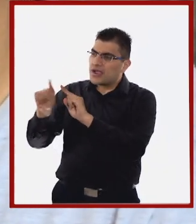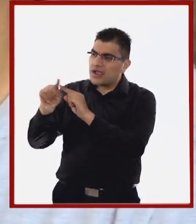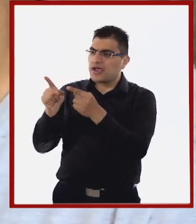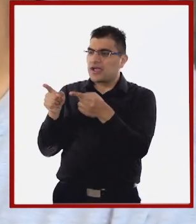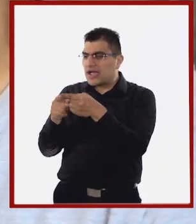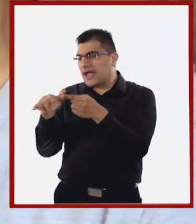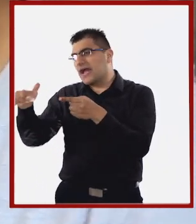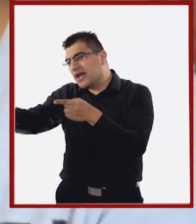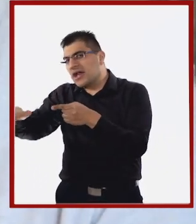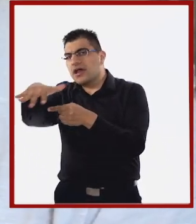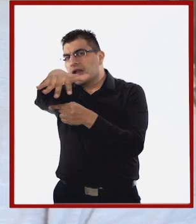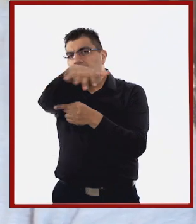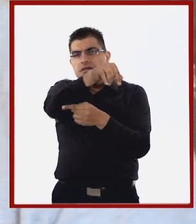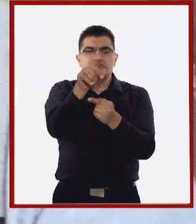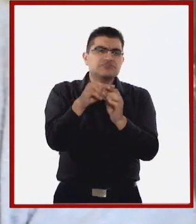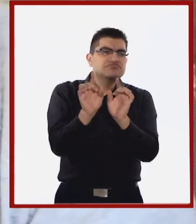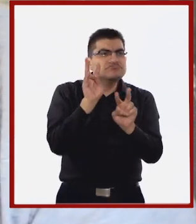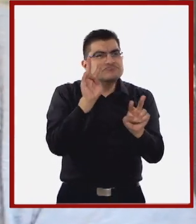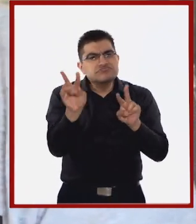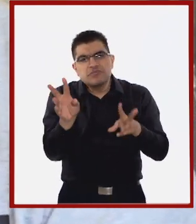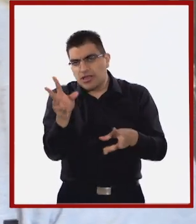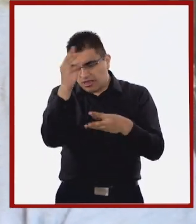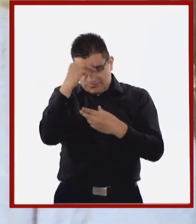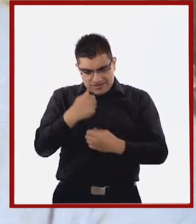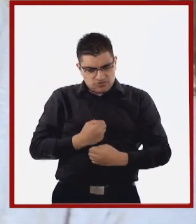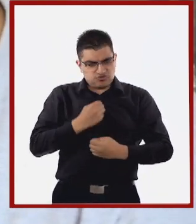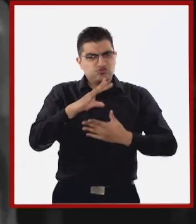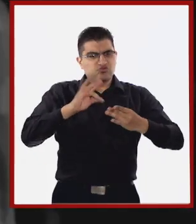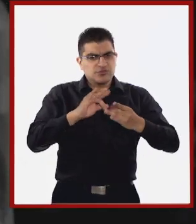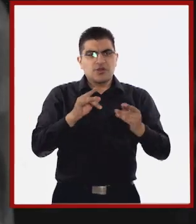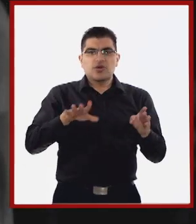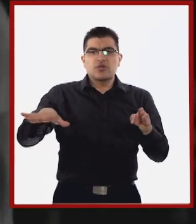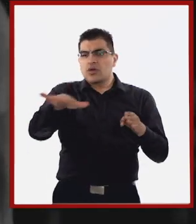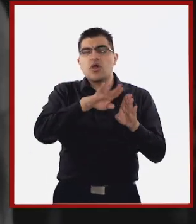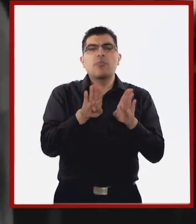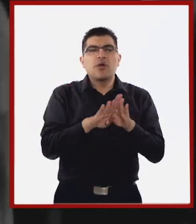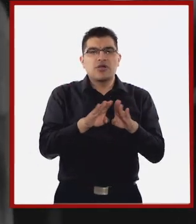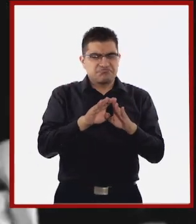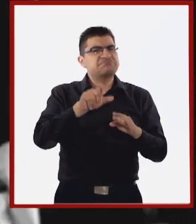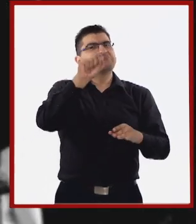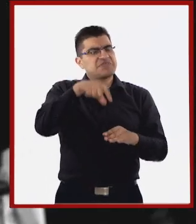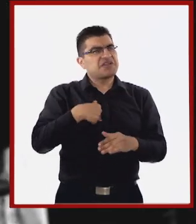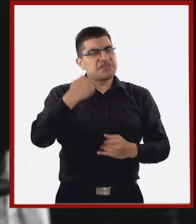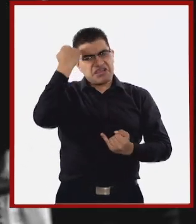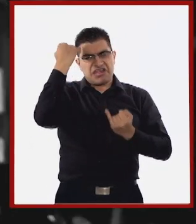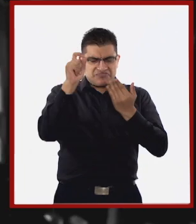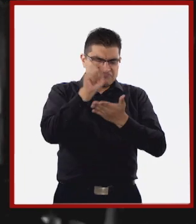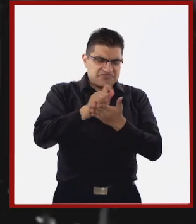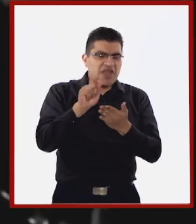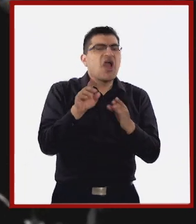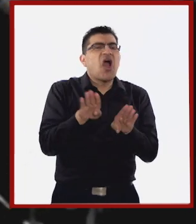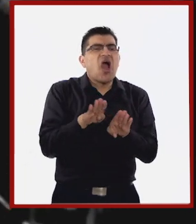nuestra colonia, la ciudad, y entonces fue que quisimos hacer Juchirrap.